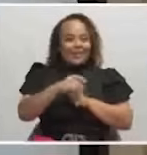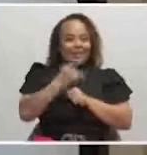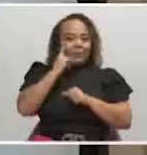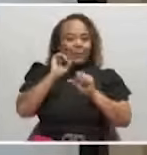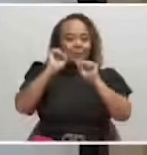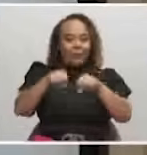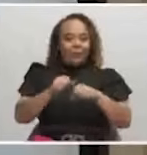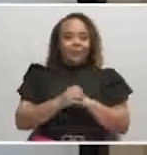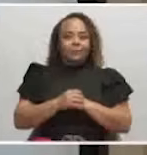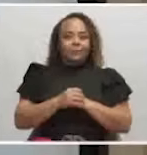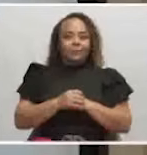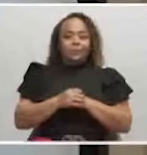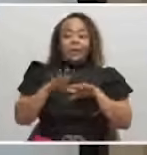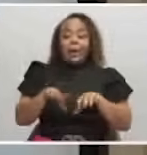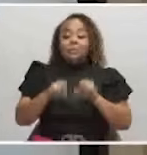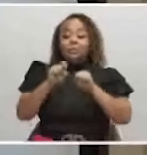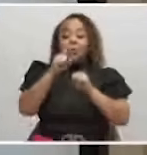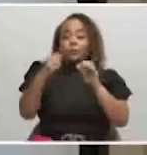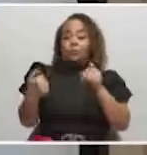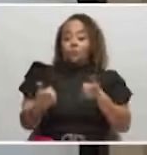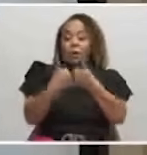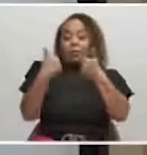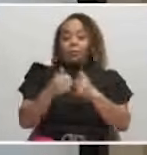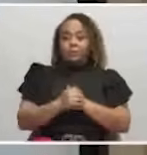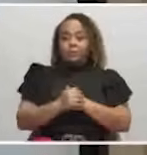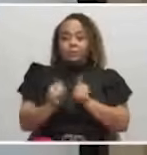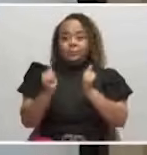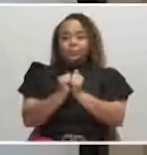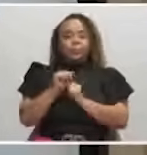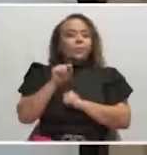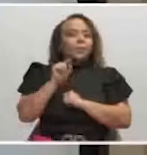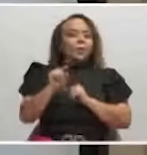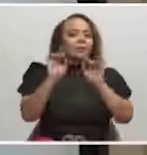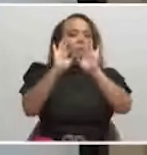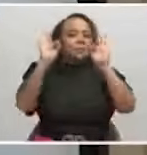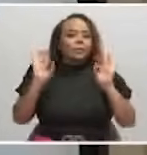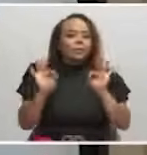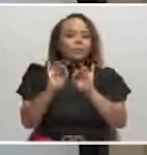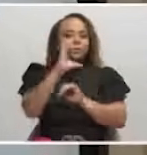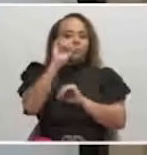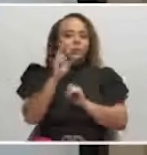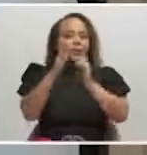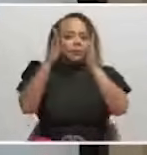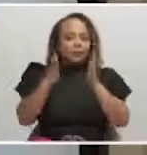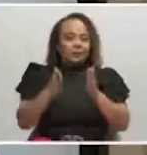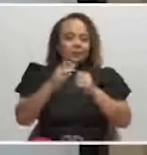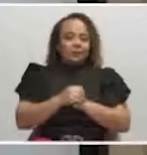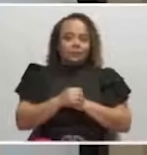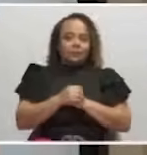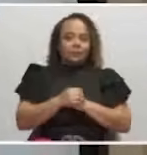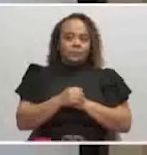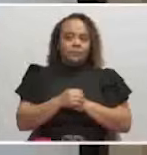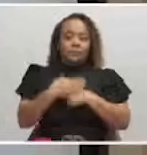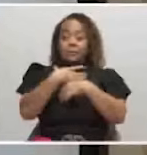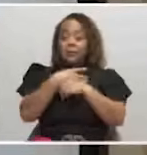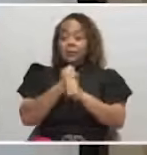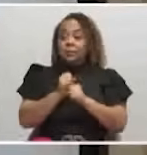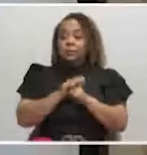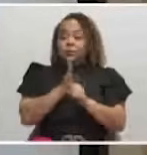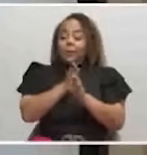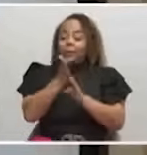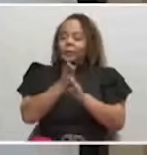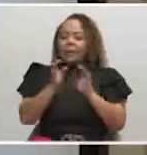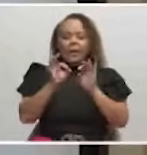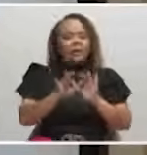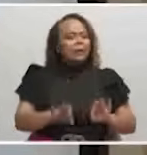poder asumir un reto con estas figuras costarricenses que han hecho una carrera